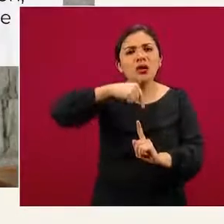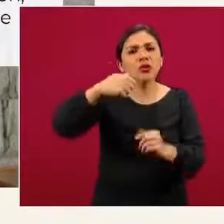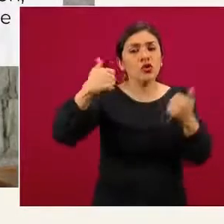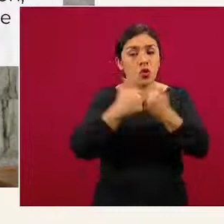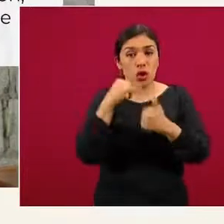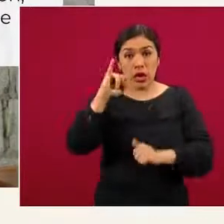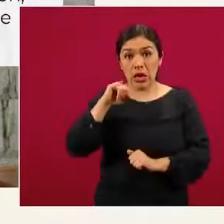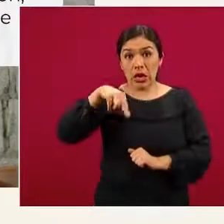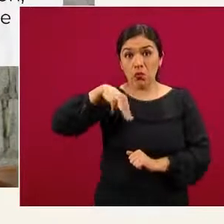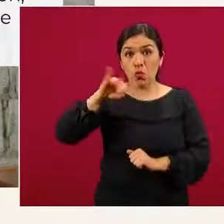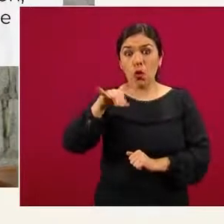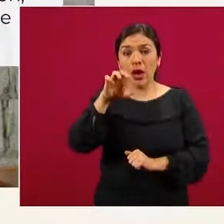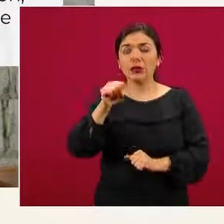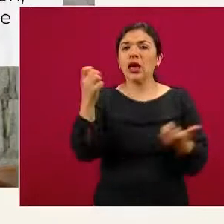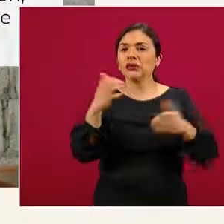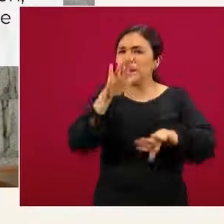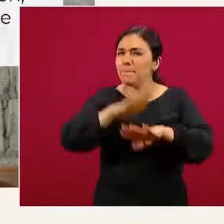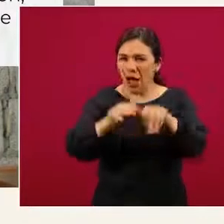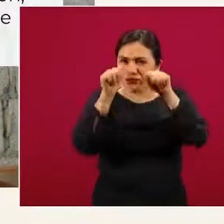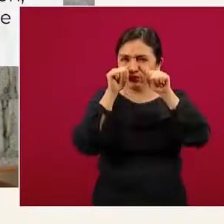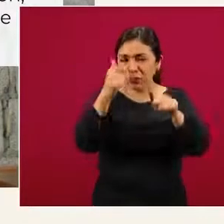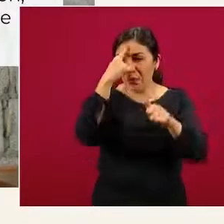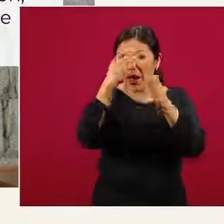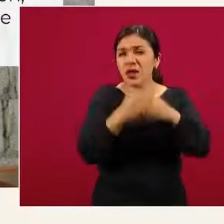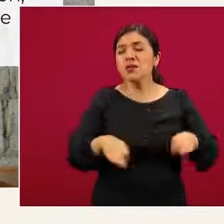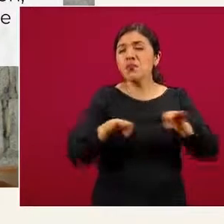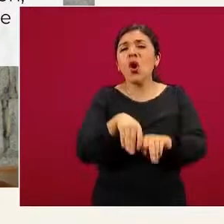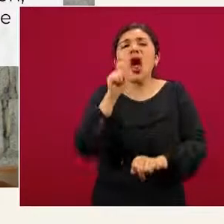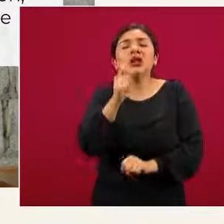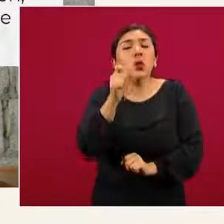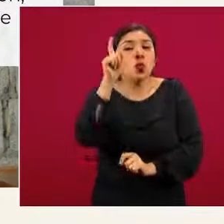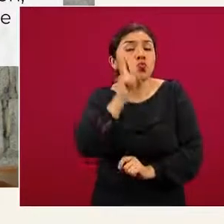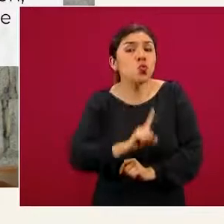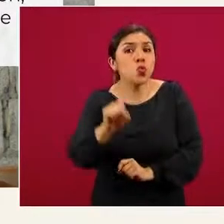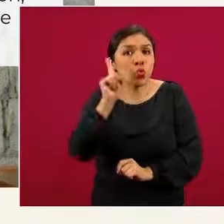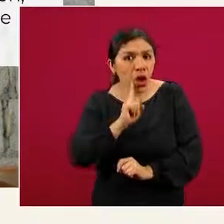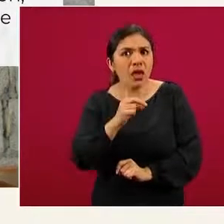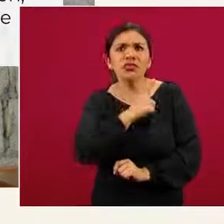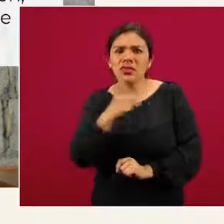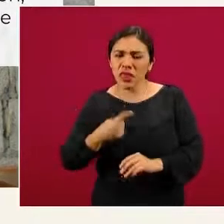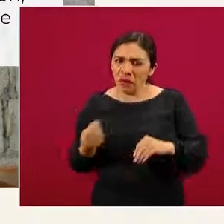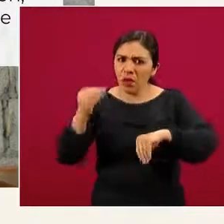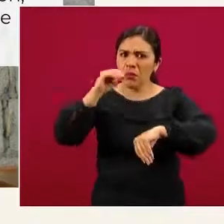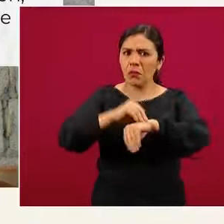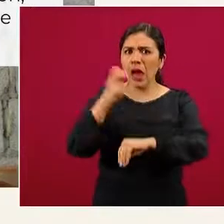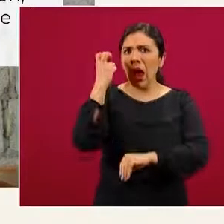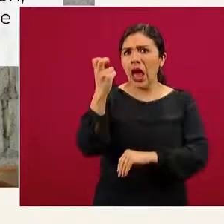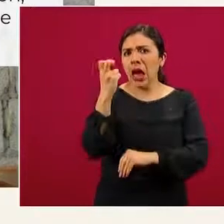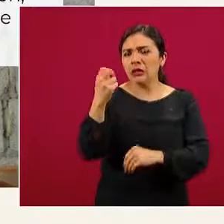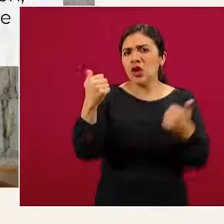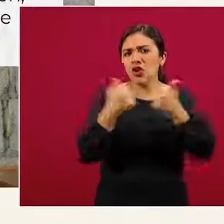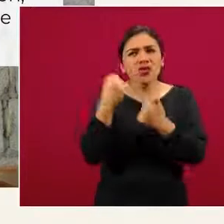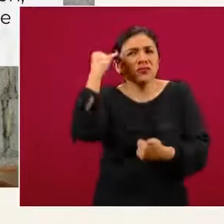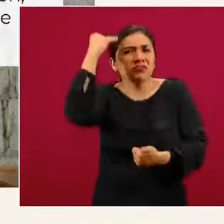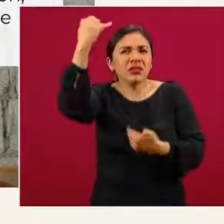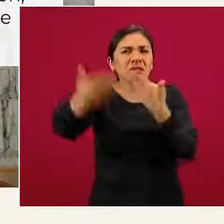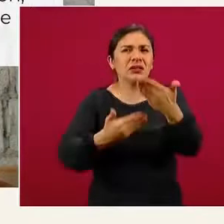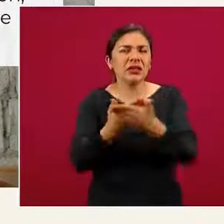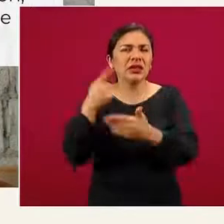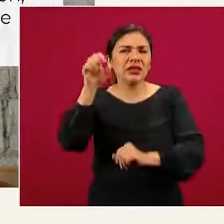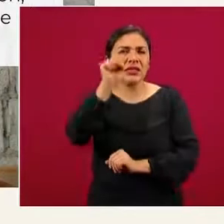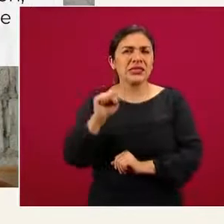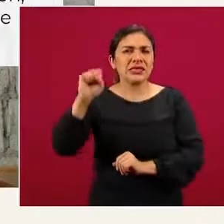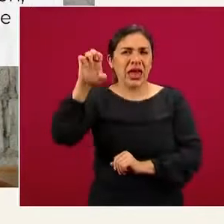el IMUJERES mucho énfasis en la importancia de que las mujeres entren a esta plataforma que desarrolló la Secretaría